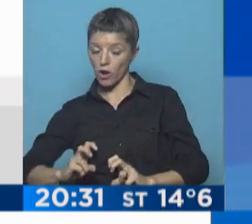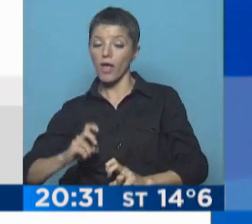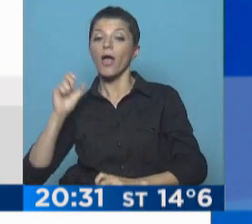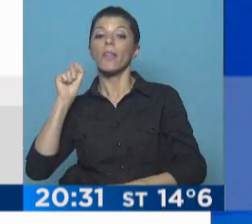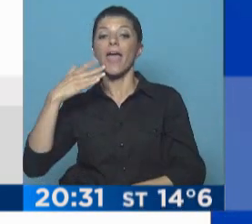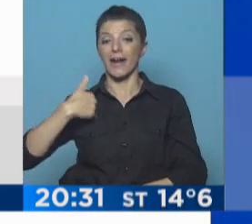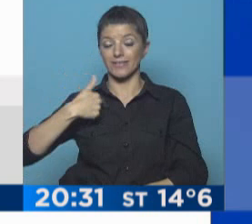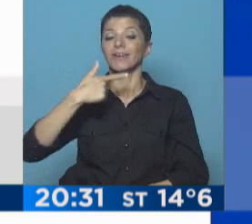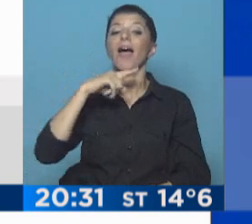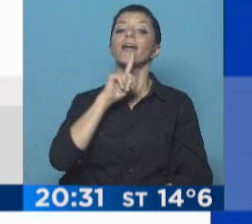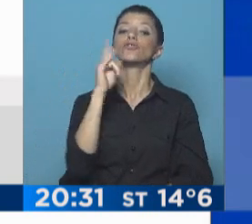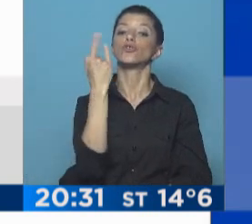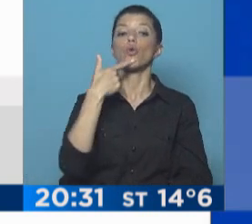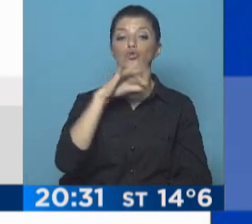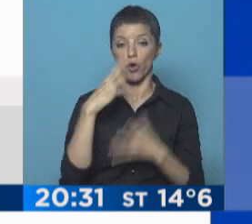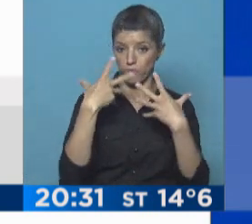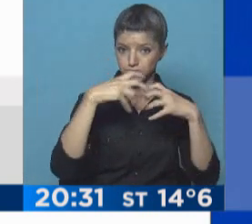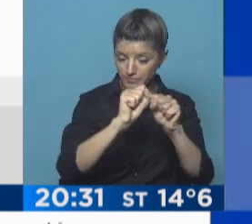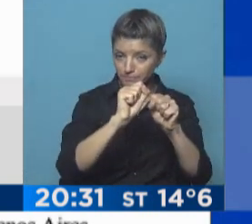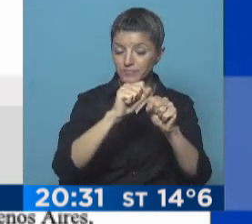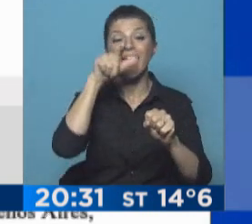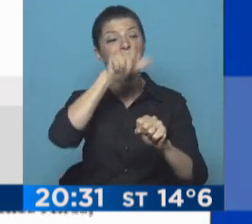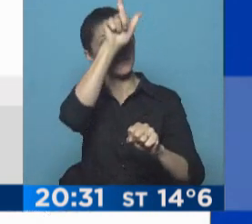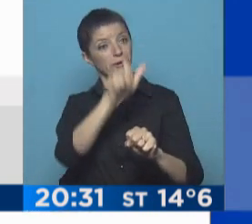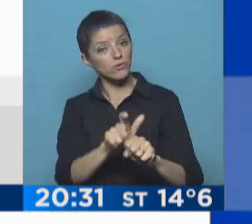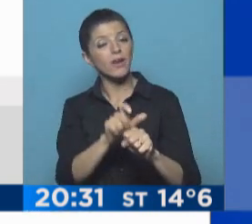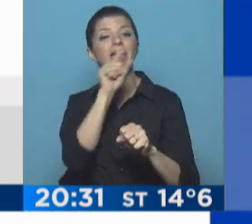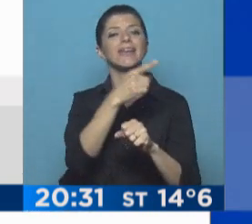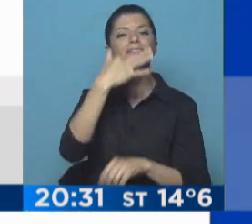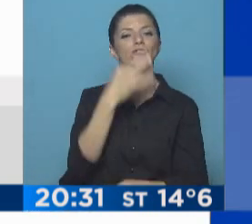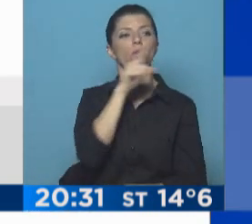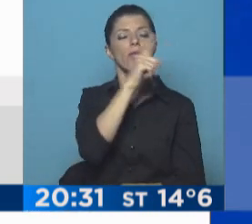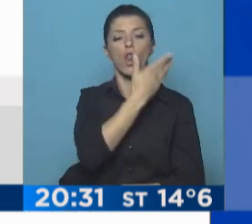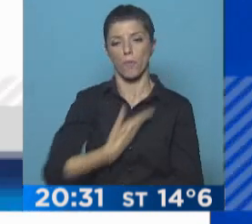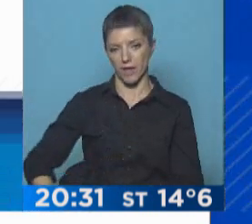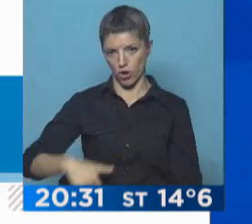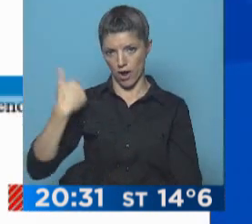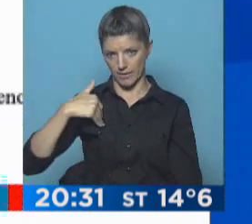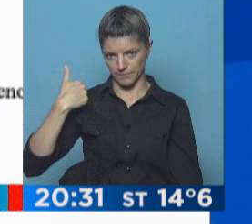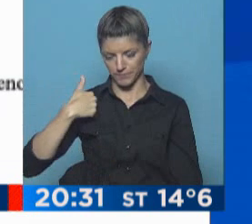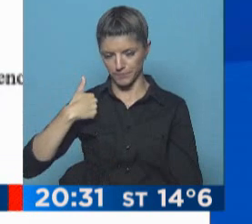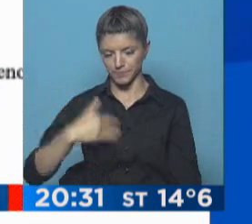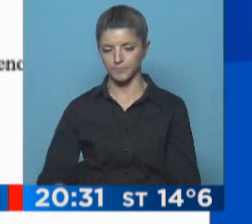de inteligencia del Estado este uso y la postura del gobierno argentino